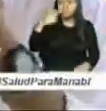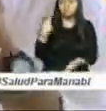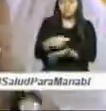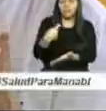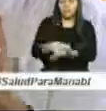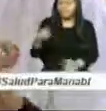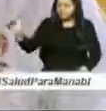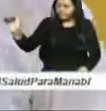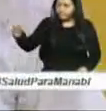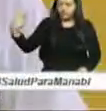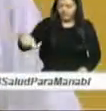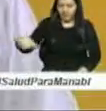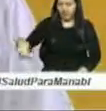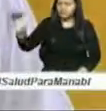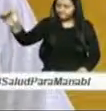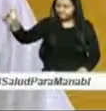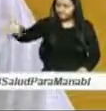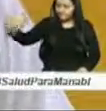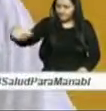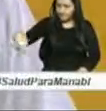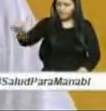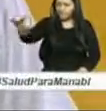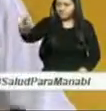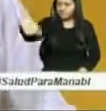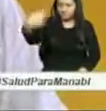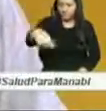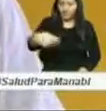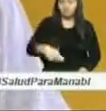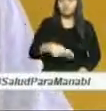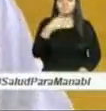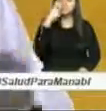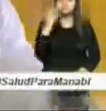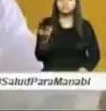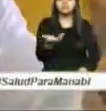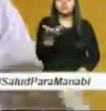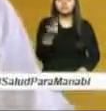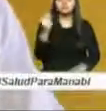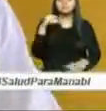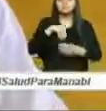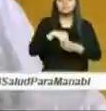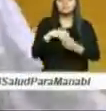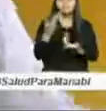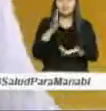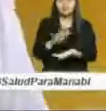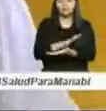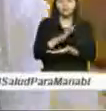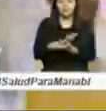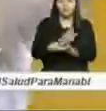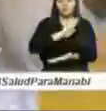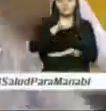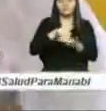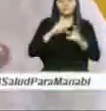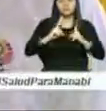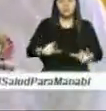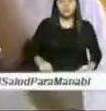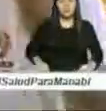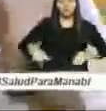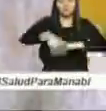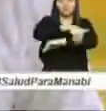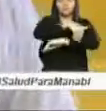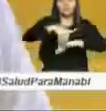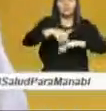podido triplicar esa recaudación de impuestos y ese ingreso, transformarlo en escuelas, en centros de salud, en carreteros,